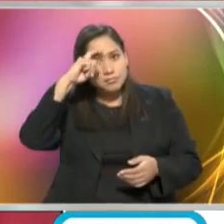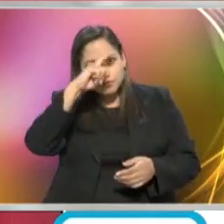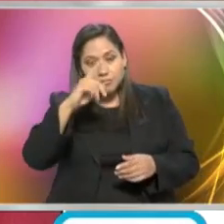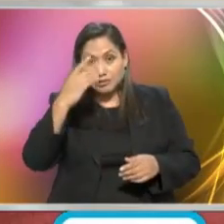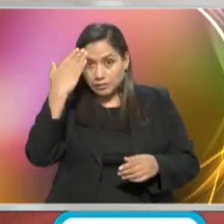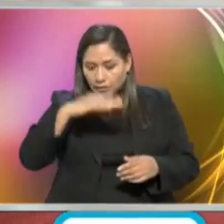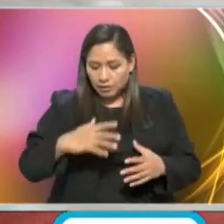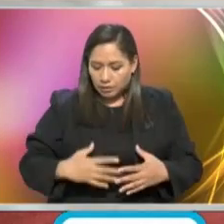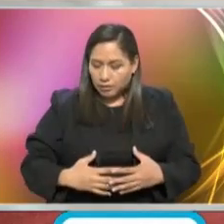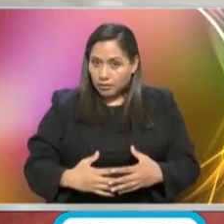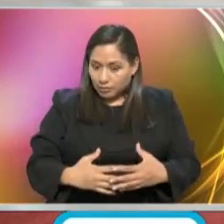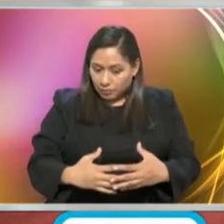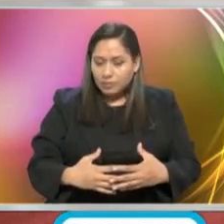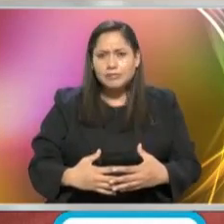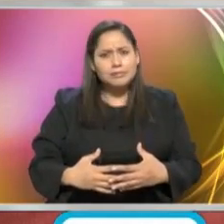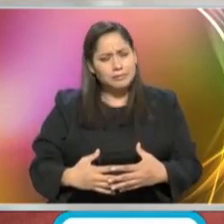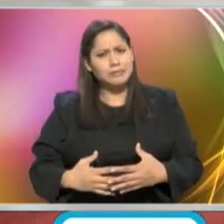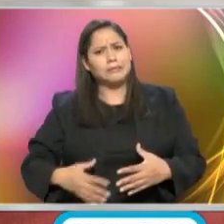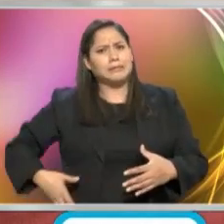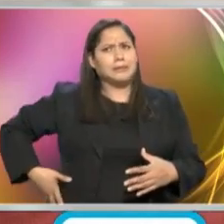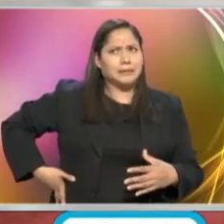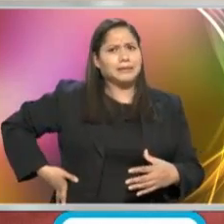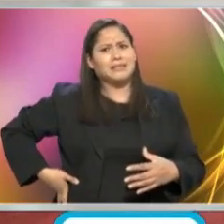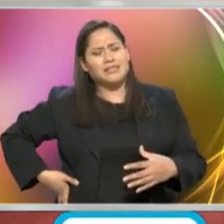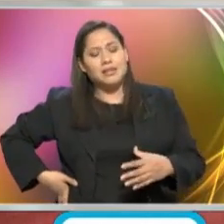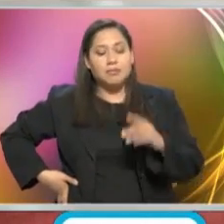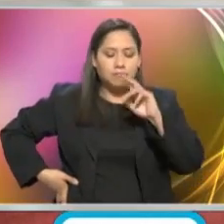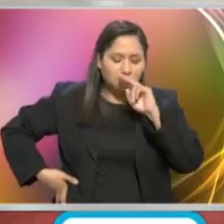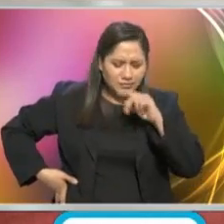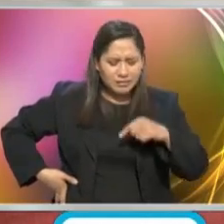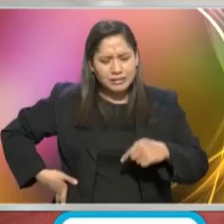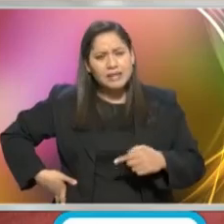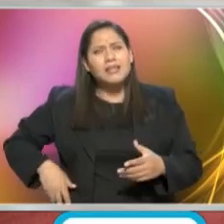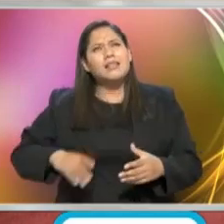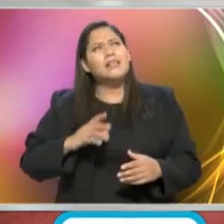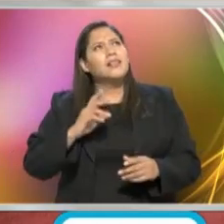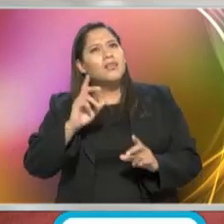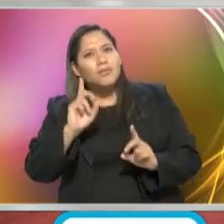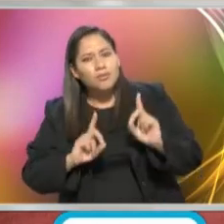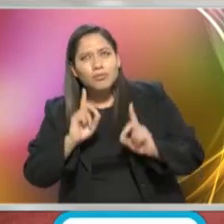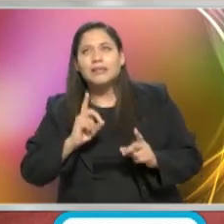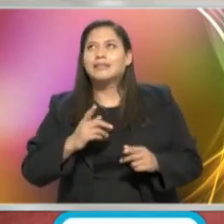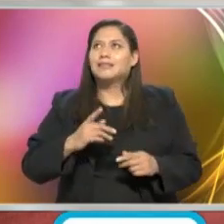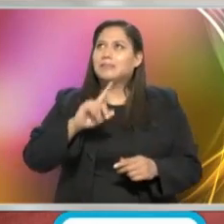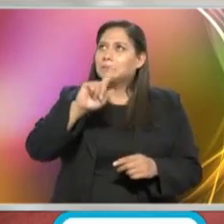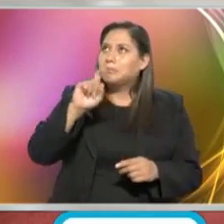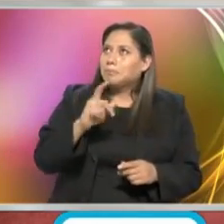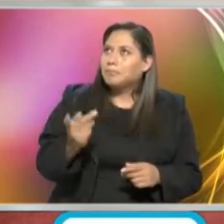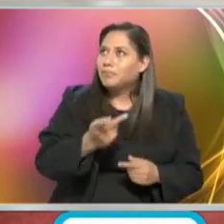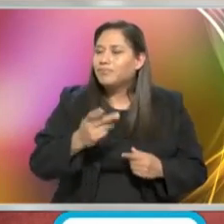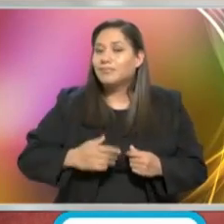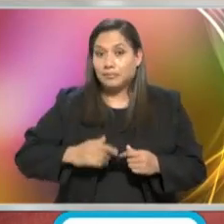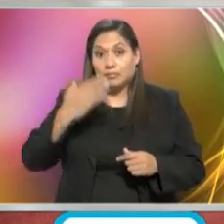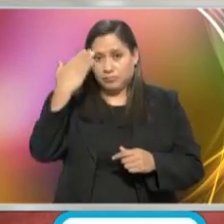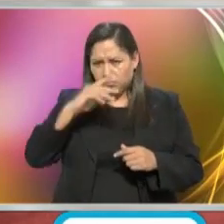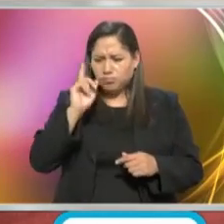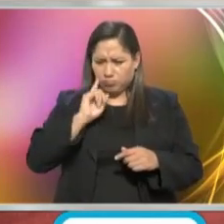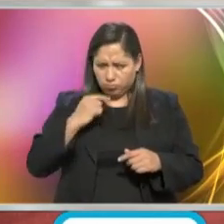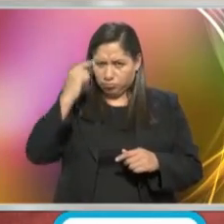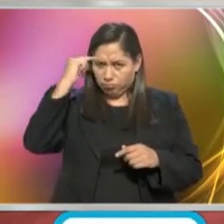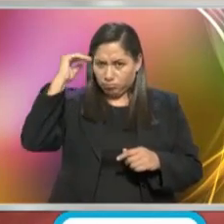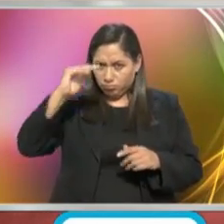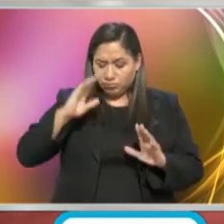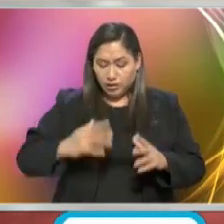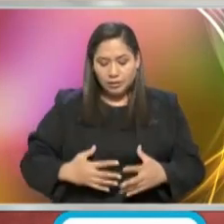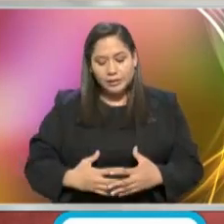estás en una etapa adecuada es complicado, ¿no? Porque te llenas de inquietudes, te llenas de preguntas, te llenas de dudas, ¿no? A pesar de que es una etapa que,